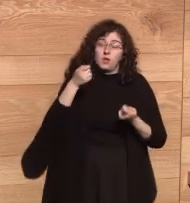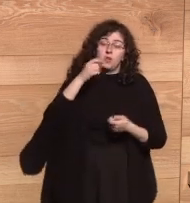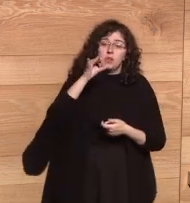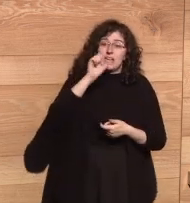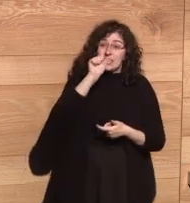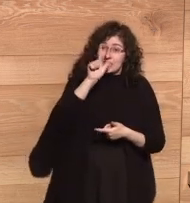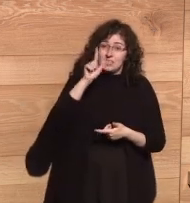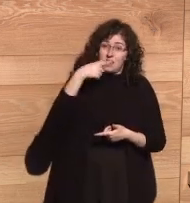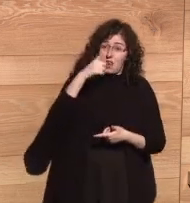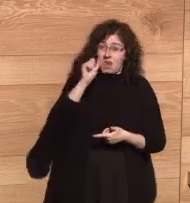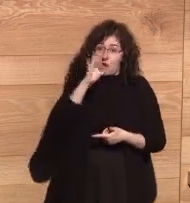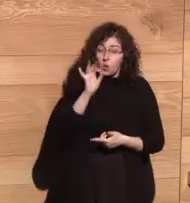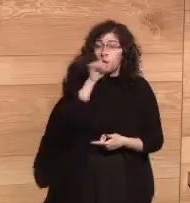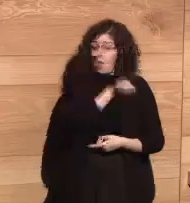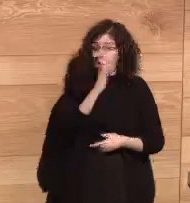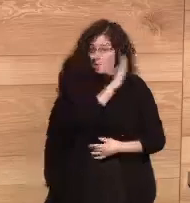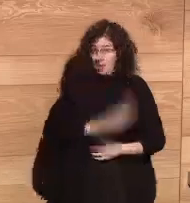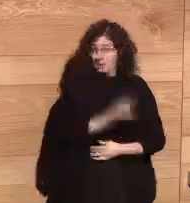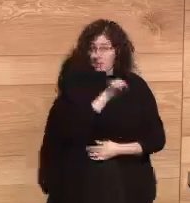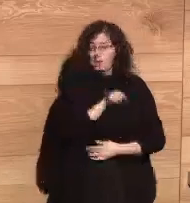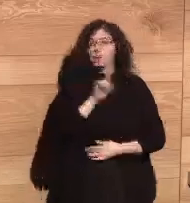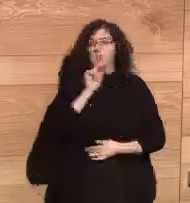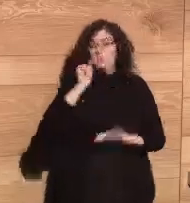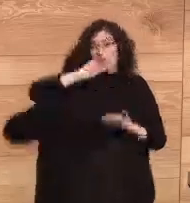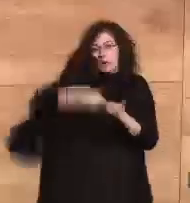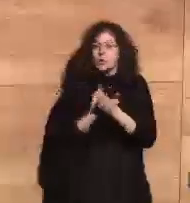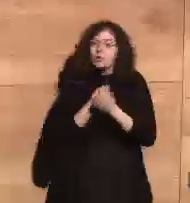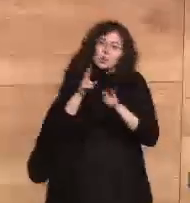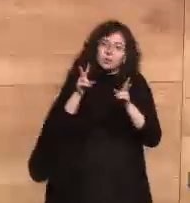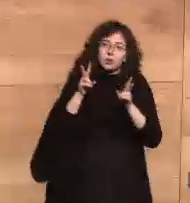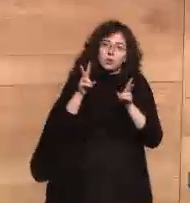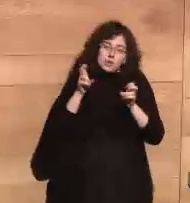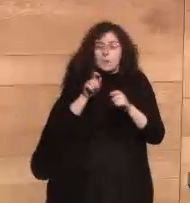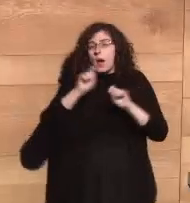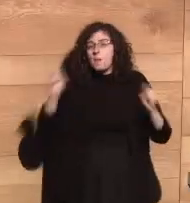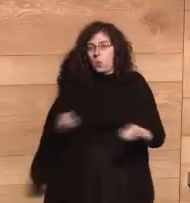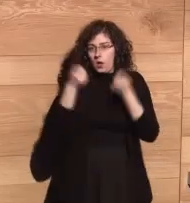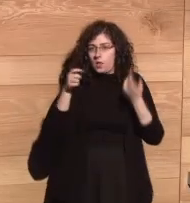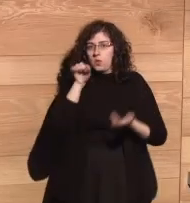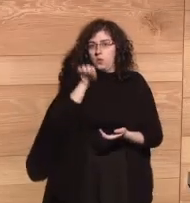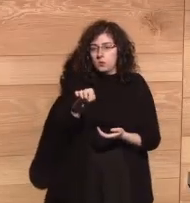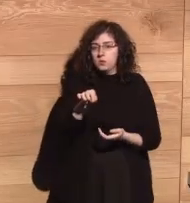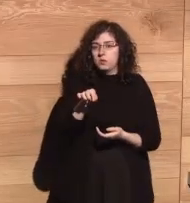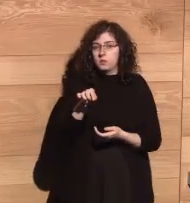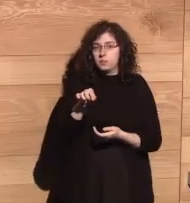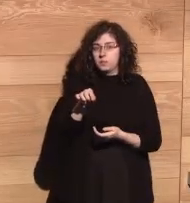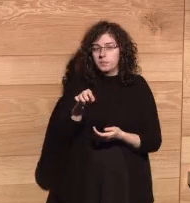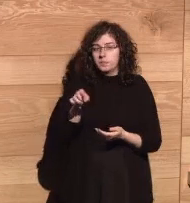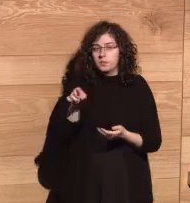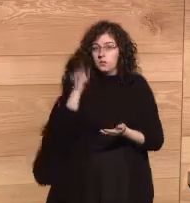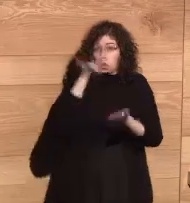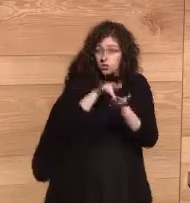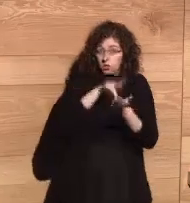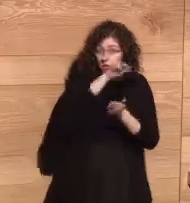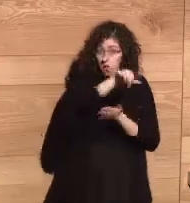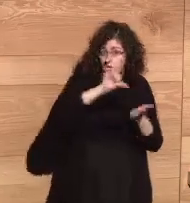Brasil. Y lo que también en el contrato de publicidad, de publicación, estaba que cada vez que estaba en São Paulo